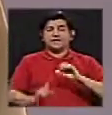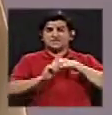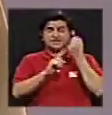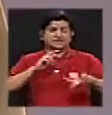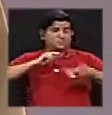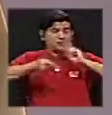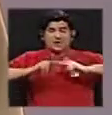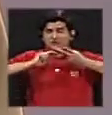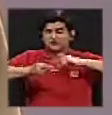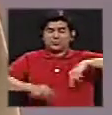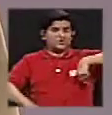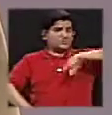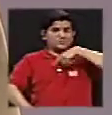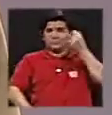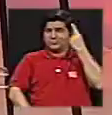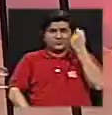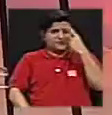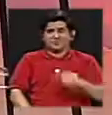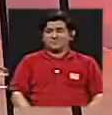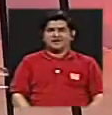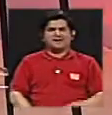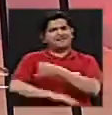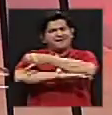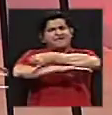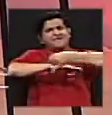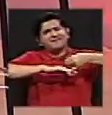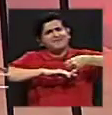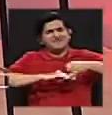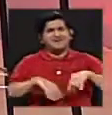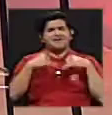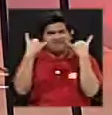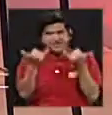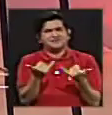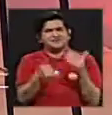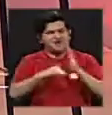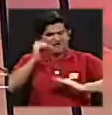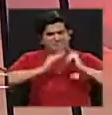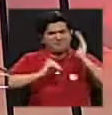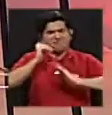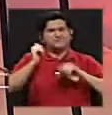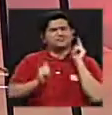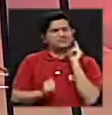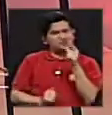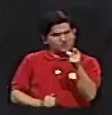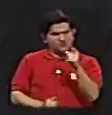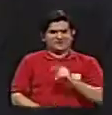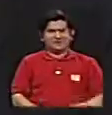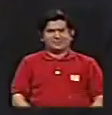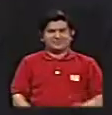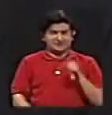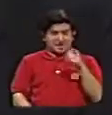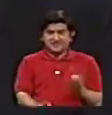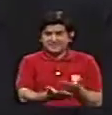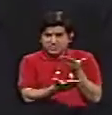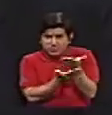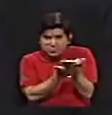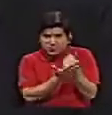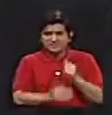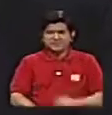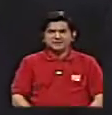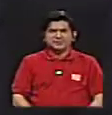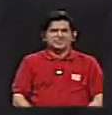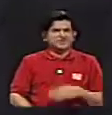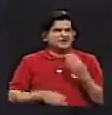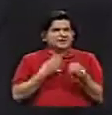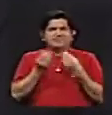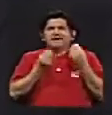que nosotros no entendemos. En la ingeniería, ya en la construcción de esta propuesta, ¿cómo se